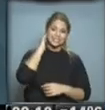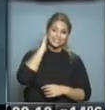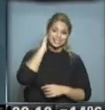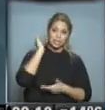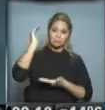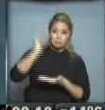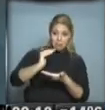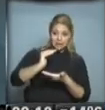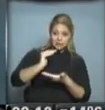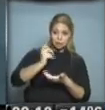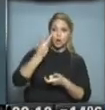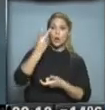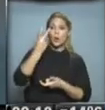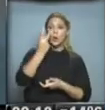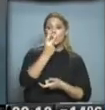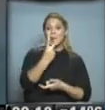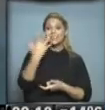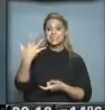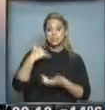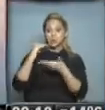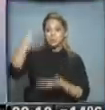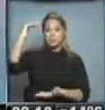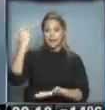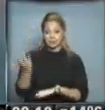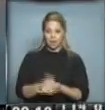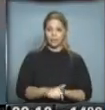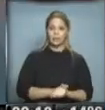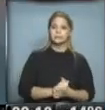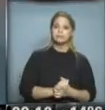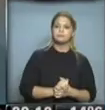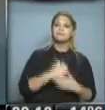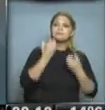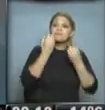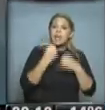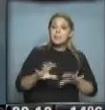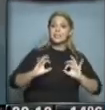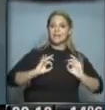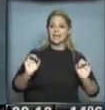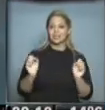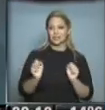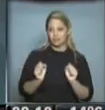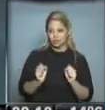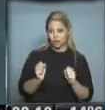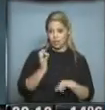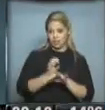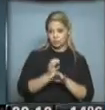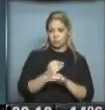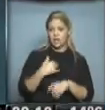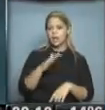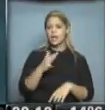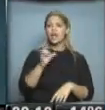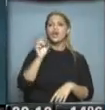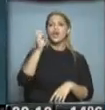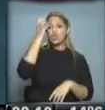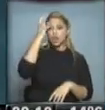envases más chicos y 25 para los más grandes comienzan las vacaciones escolares unas 12